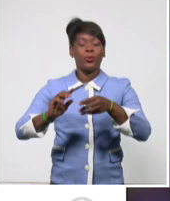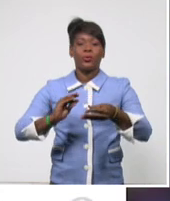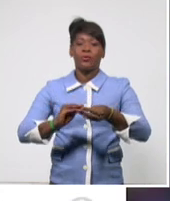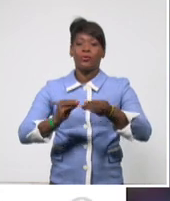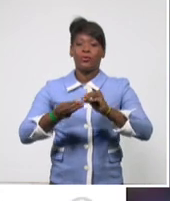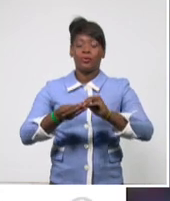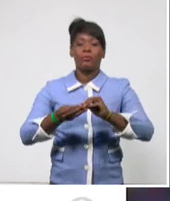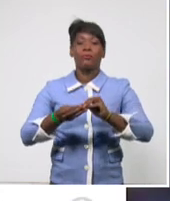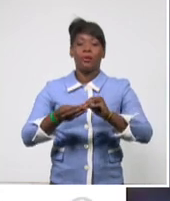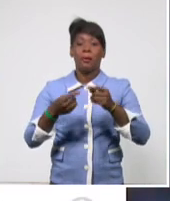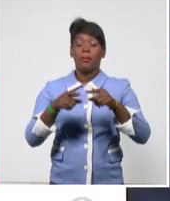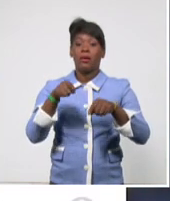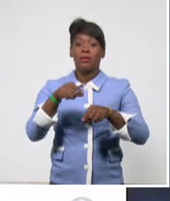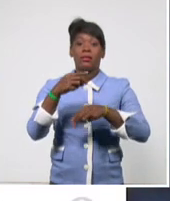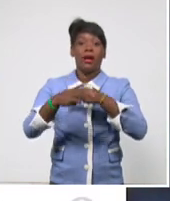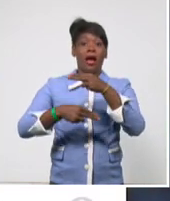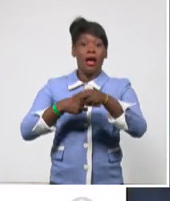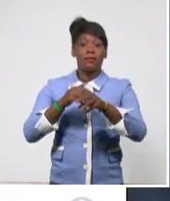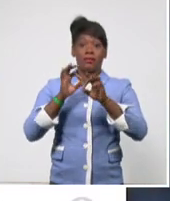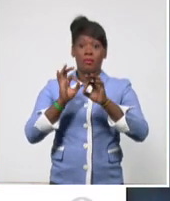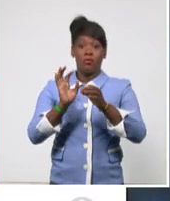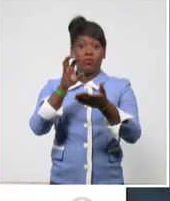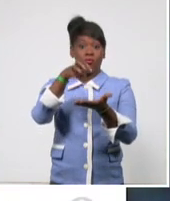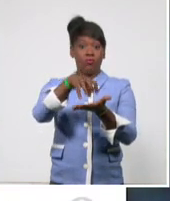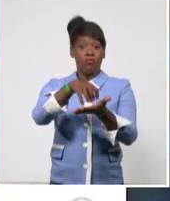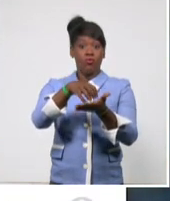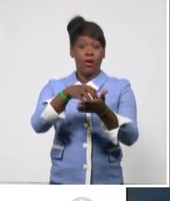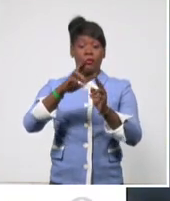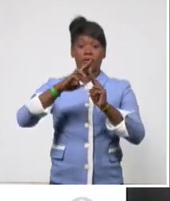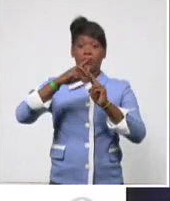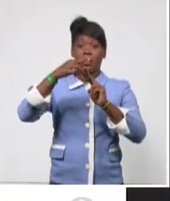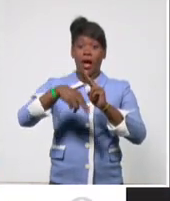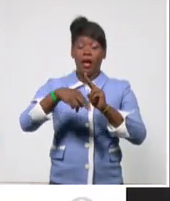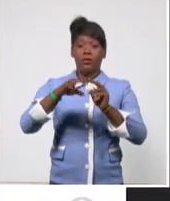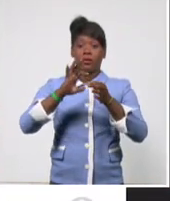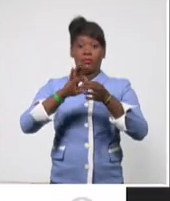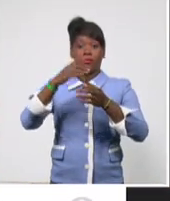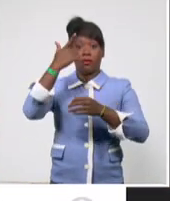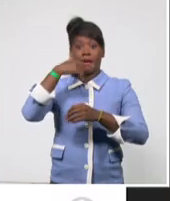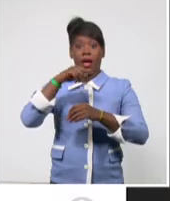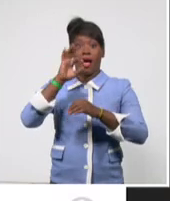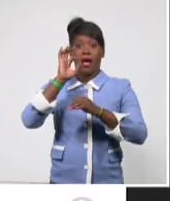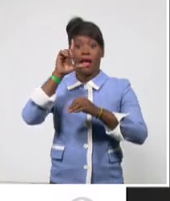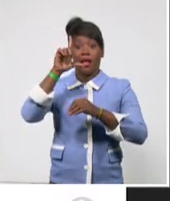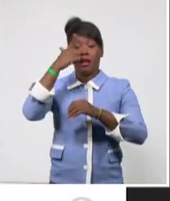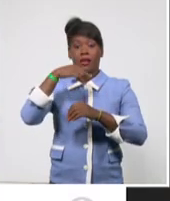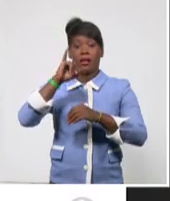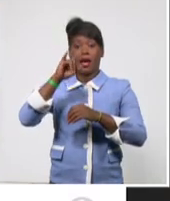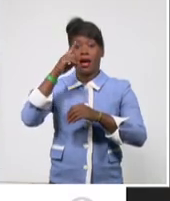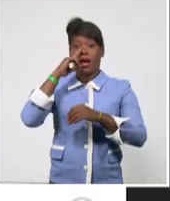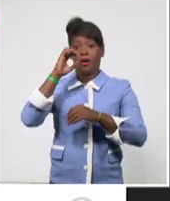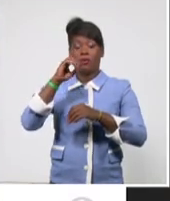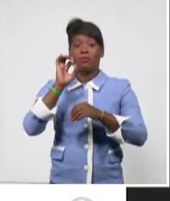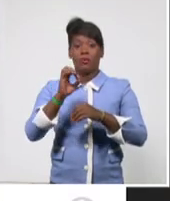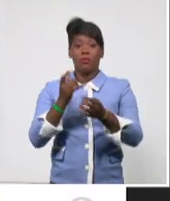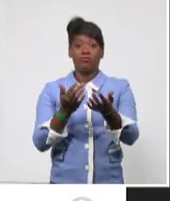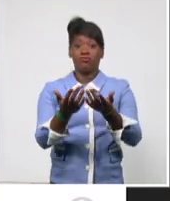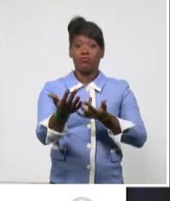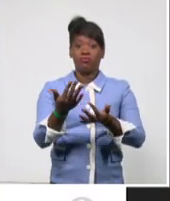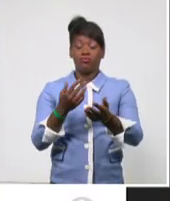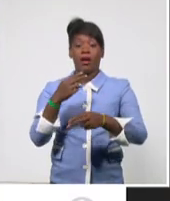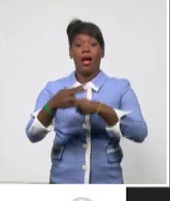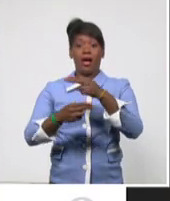se modelaron las galerías Galeano y 23 y 12, respetando sus dimensiones y espacios. También se podrá